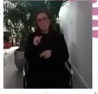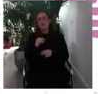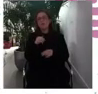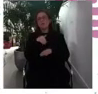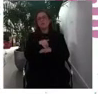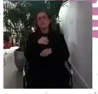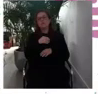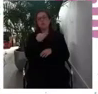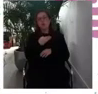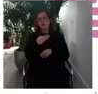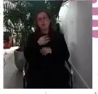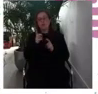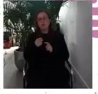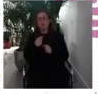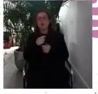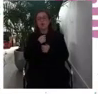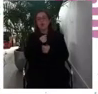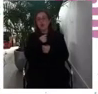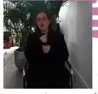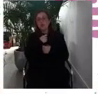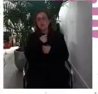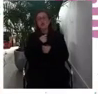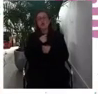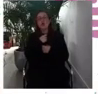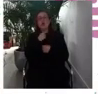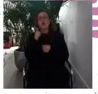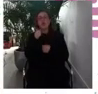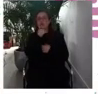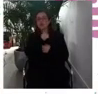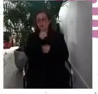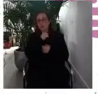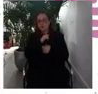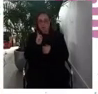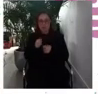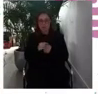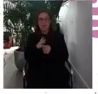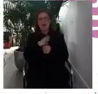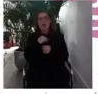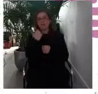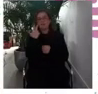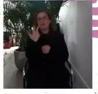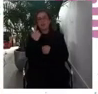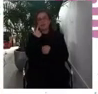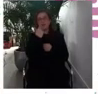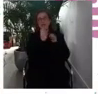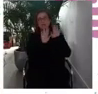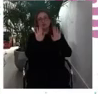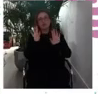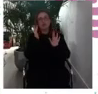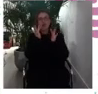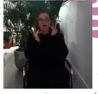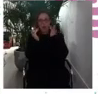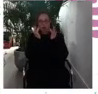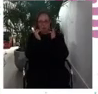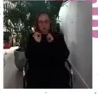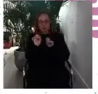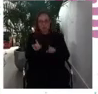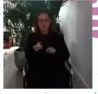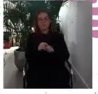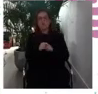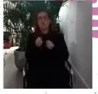de Ciudad Vieja, realizando en este espacio 3 exposiciones de arte. Todo esto en el marco